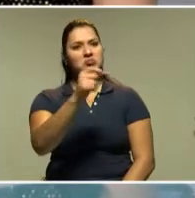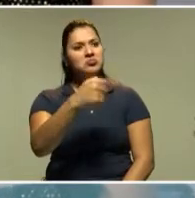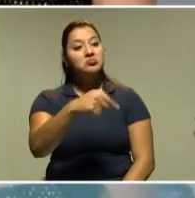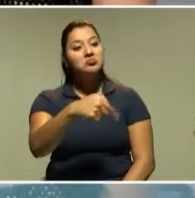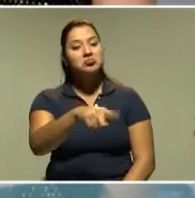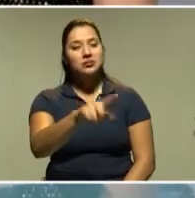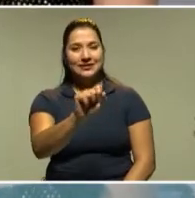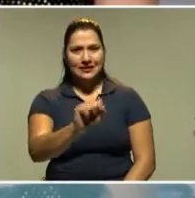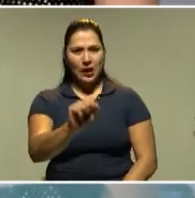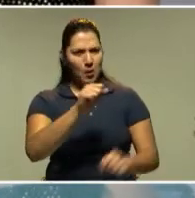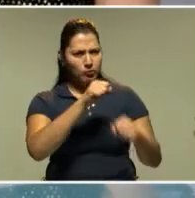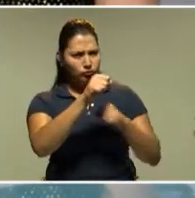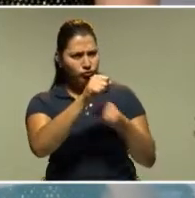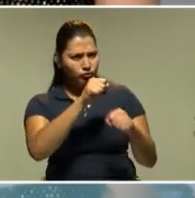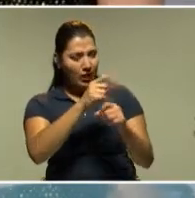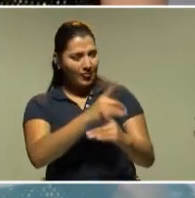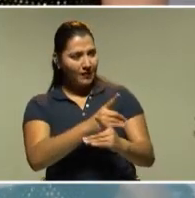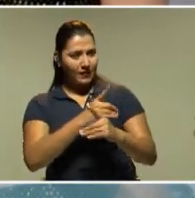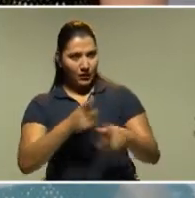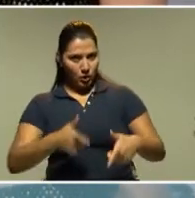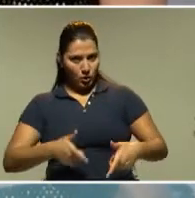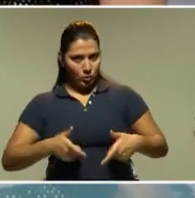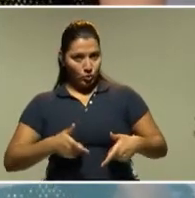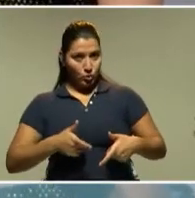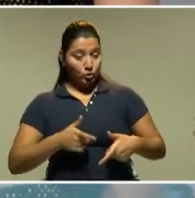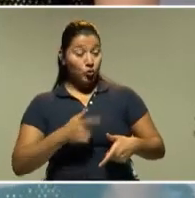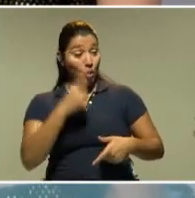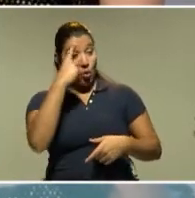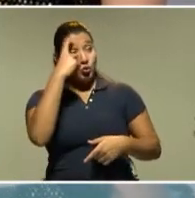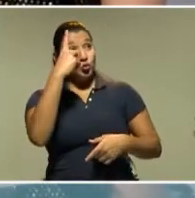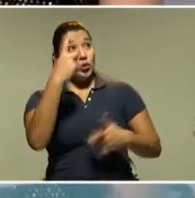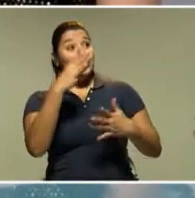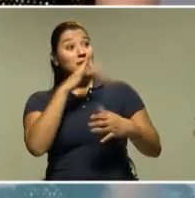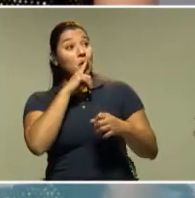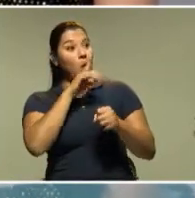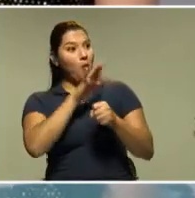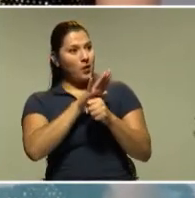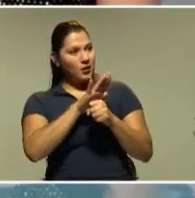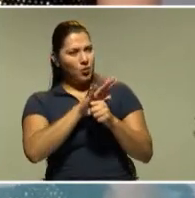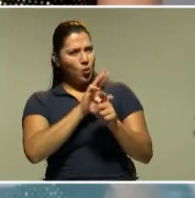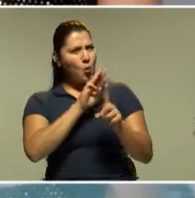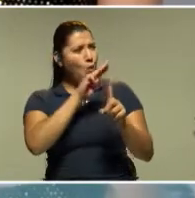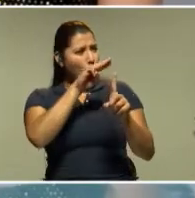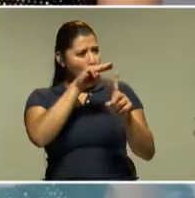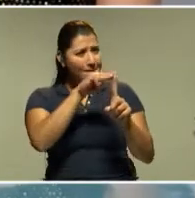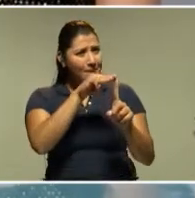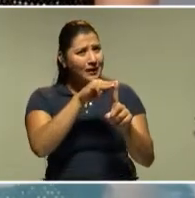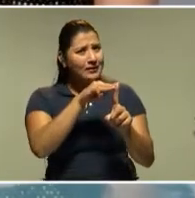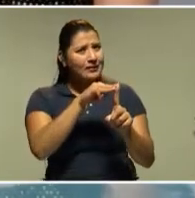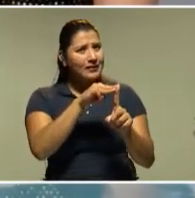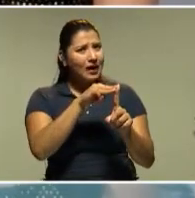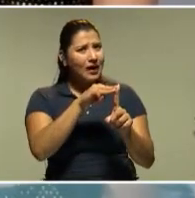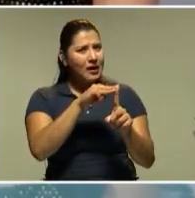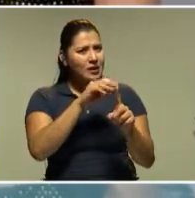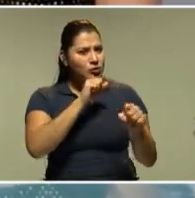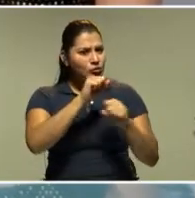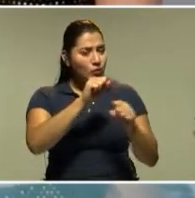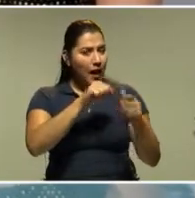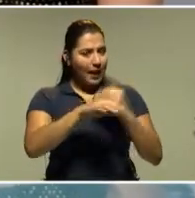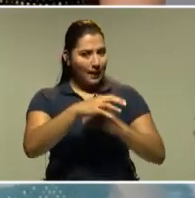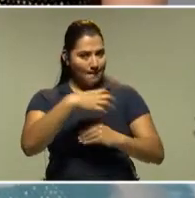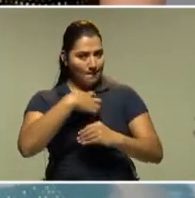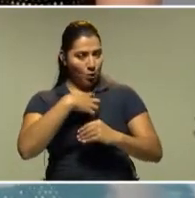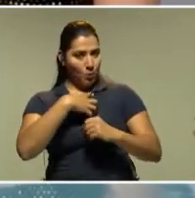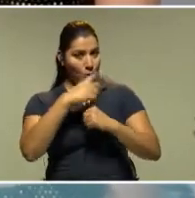un título. Es un sueño cumplido, es un sueño, es una meta, un anhelo, es decir, pelear en mi casa. Sabemos que es